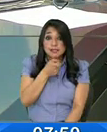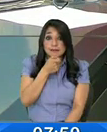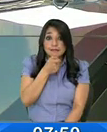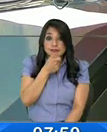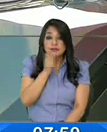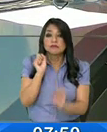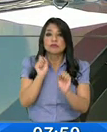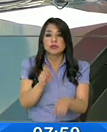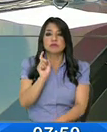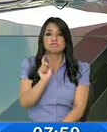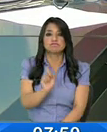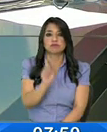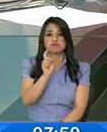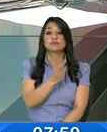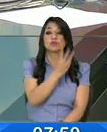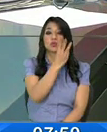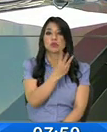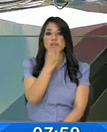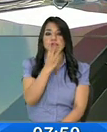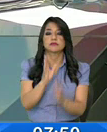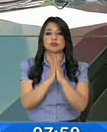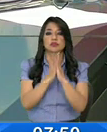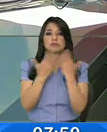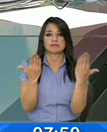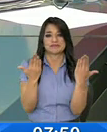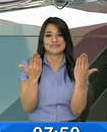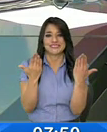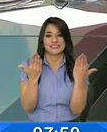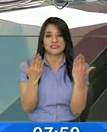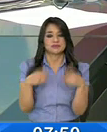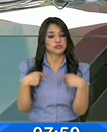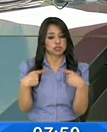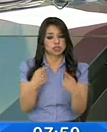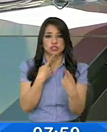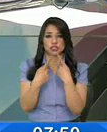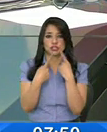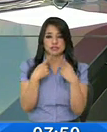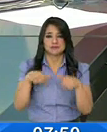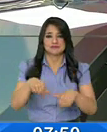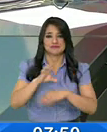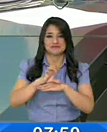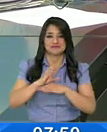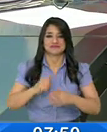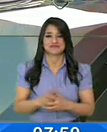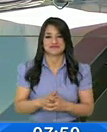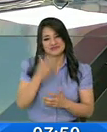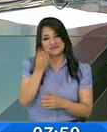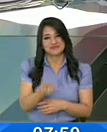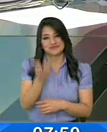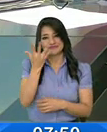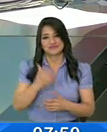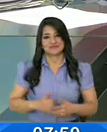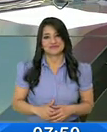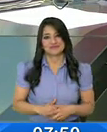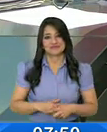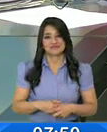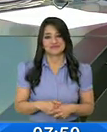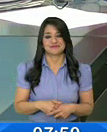en la página web del comercio todos los diálogos de quads o radio muy buen día